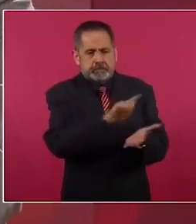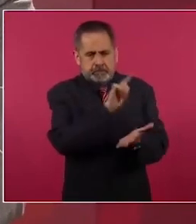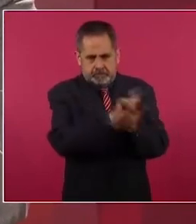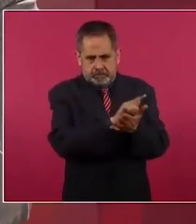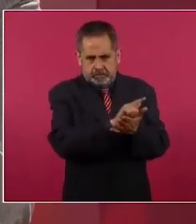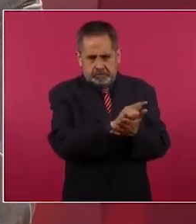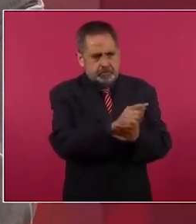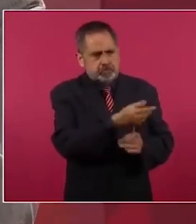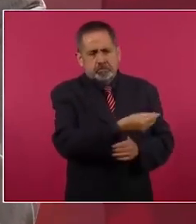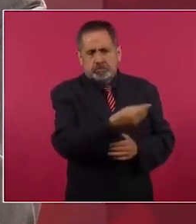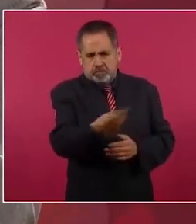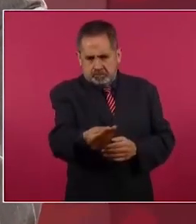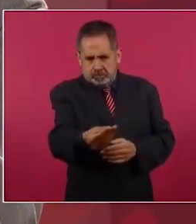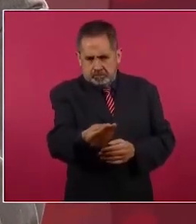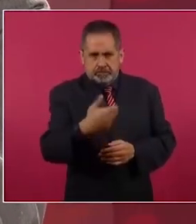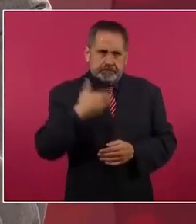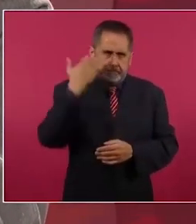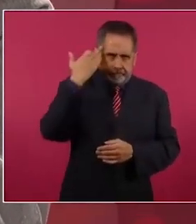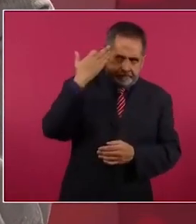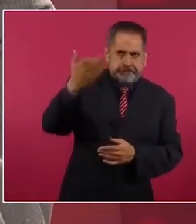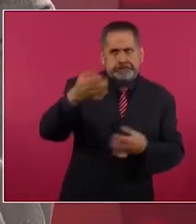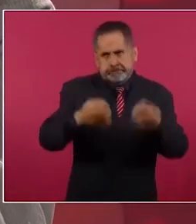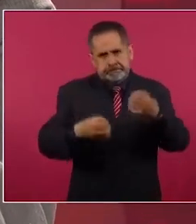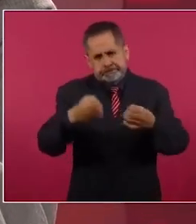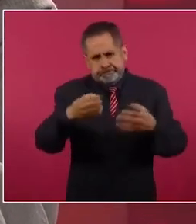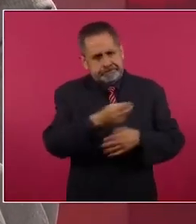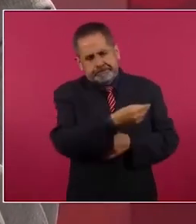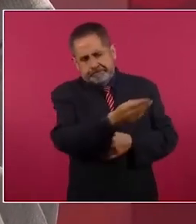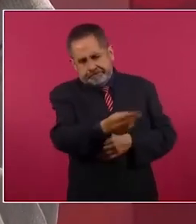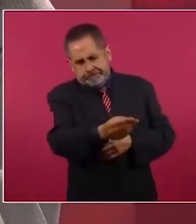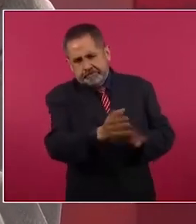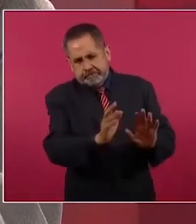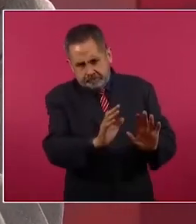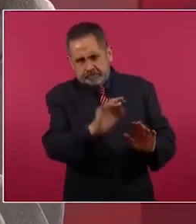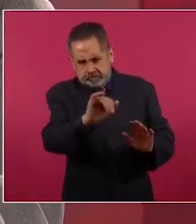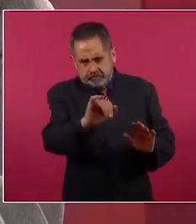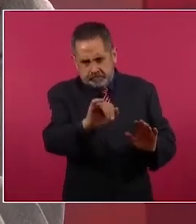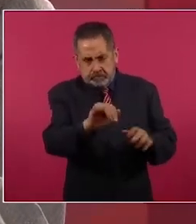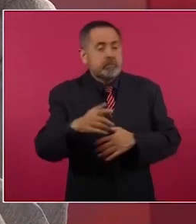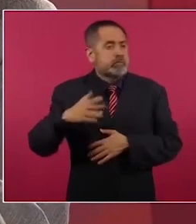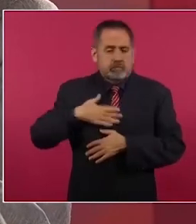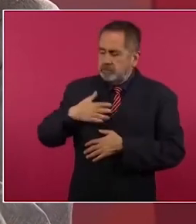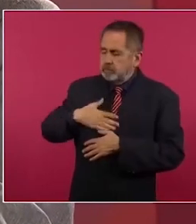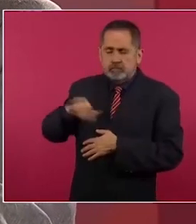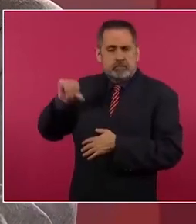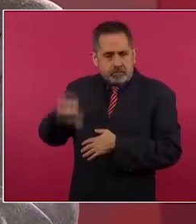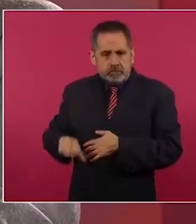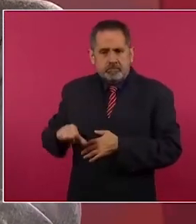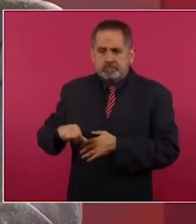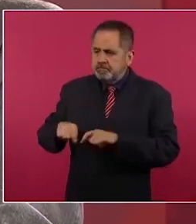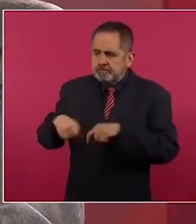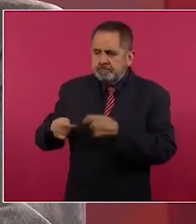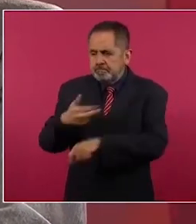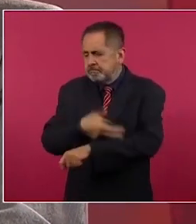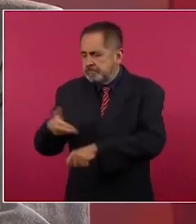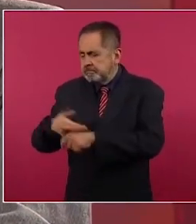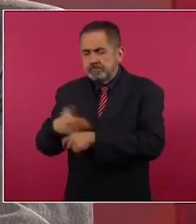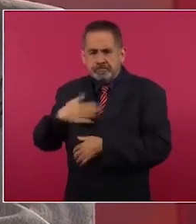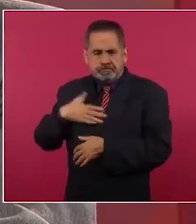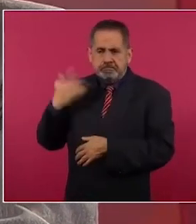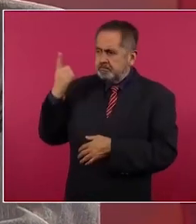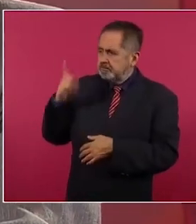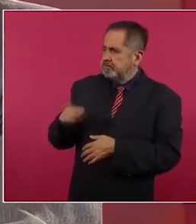lleva tiempo, eso es una cuestión de juicio. Nosotros ya vamos a trabajar sobre esto. Ya hay